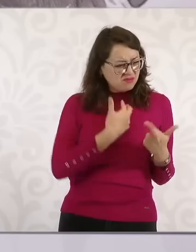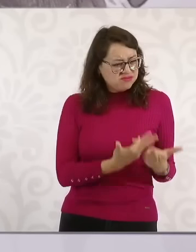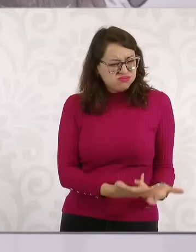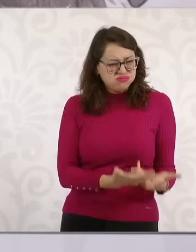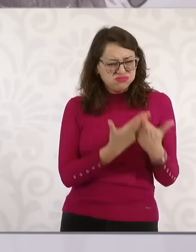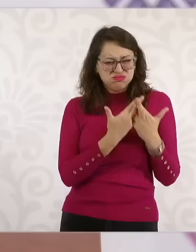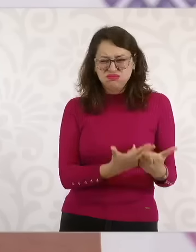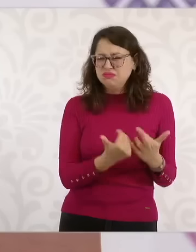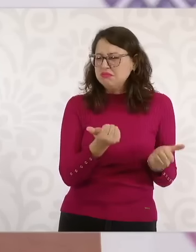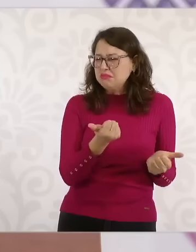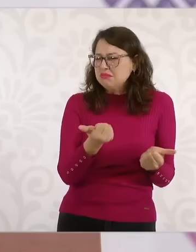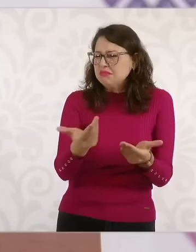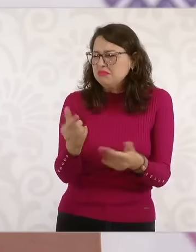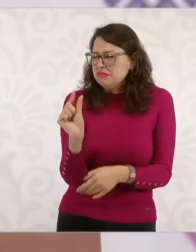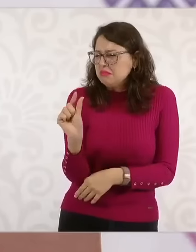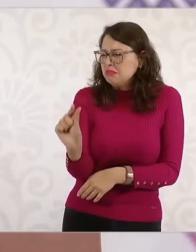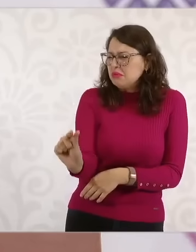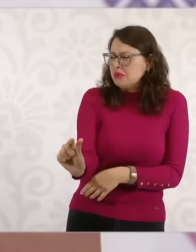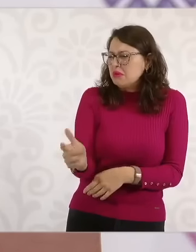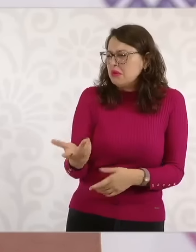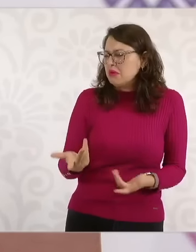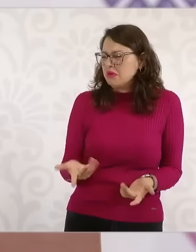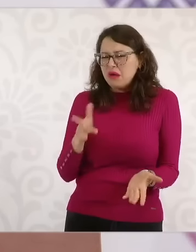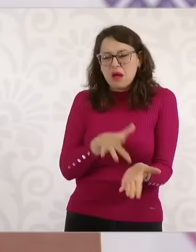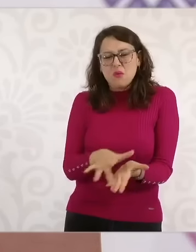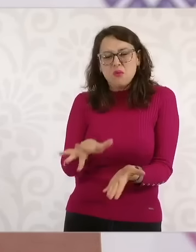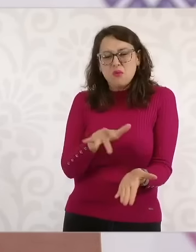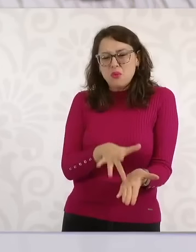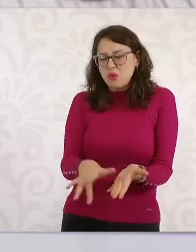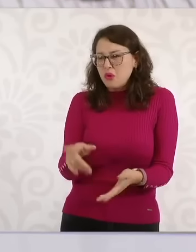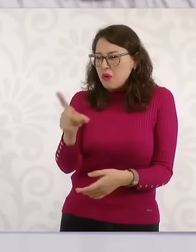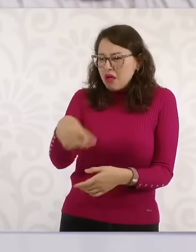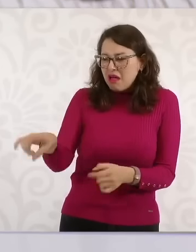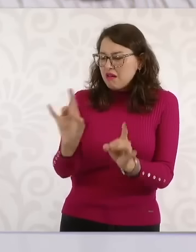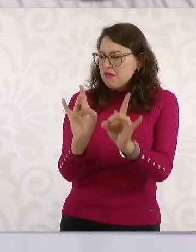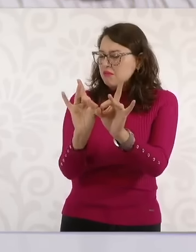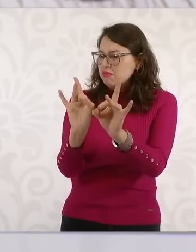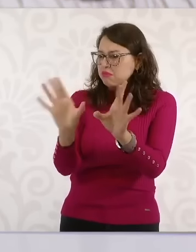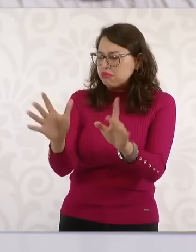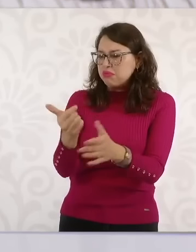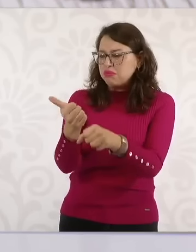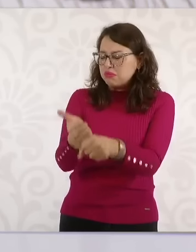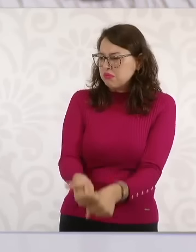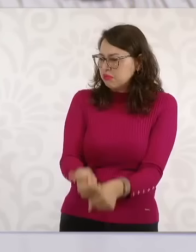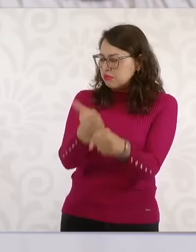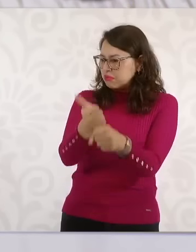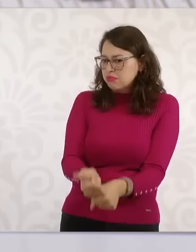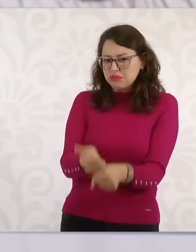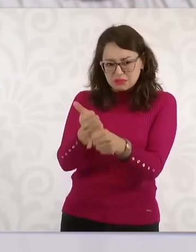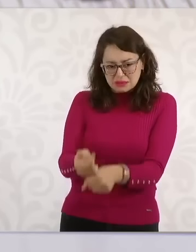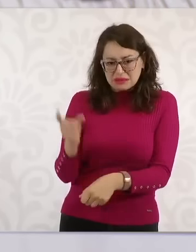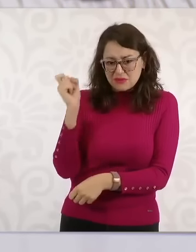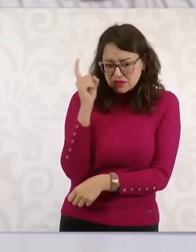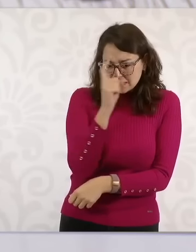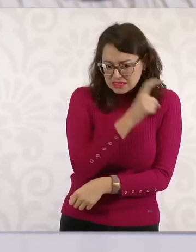envía. Pero es un apoyo solidario pues a una situación de penuria, de dificultad